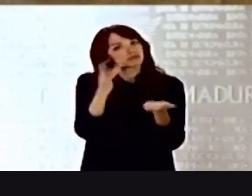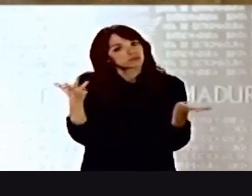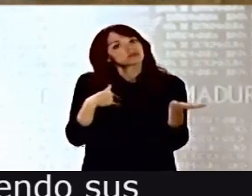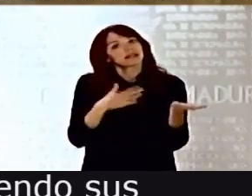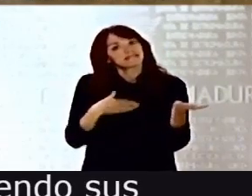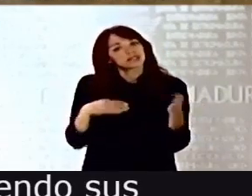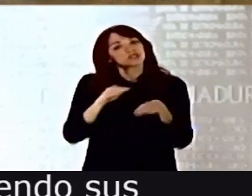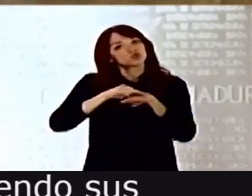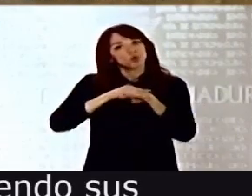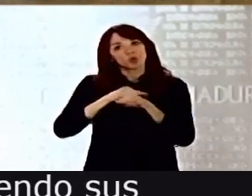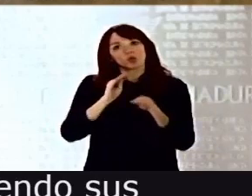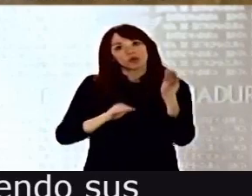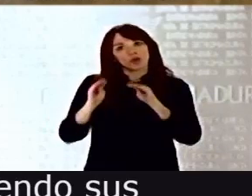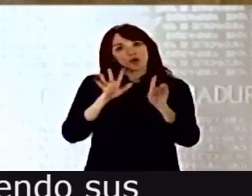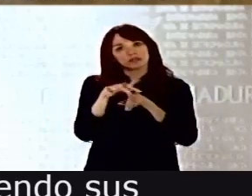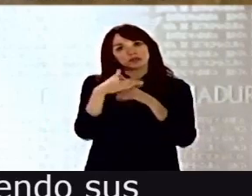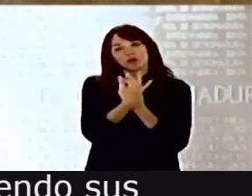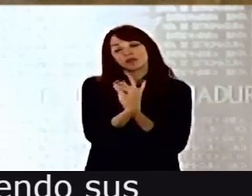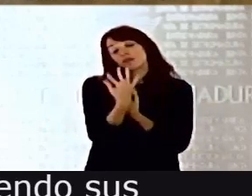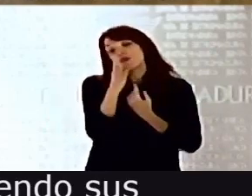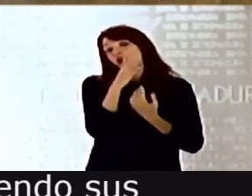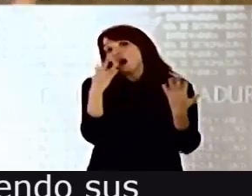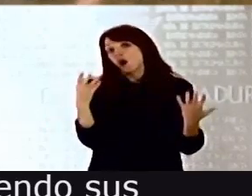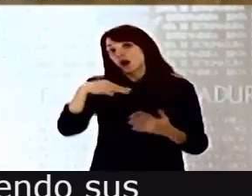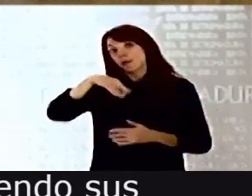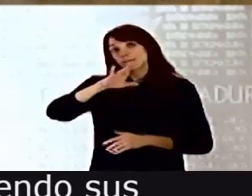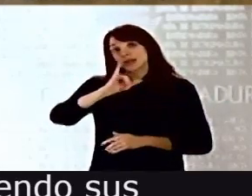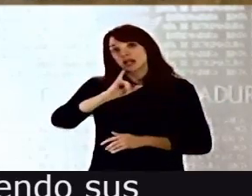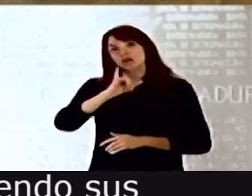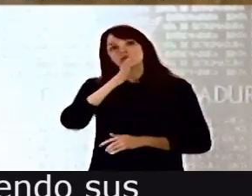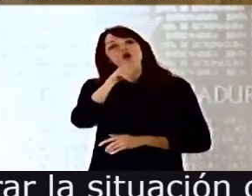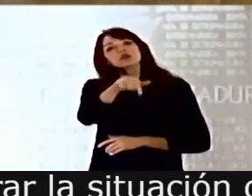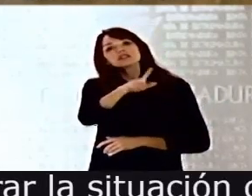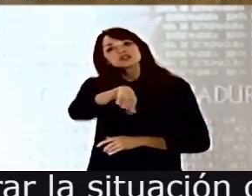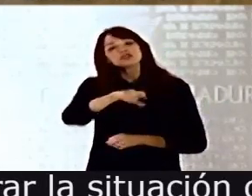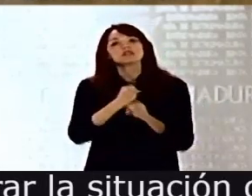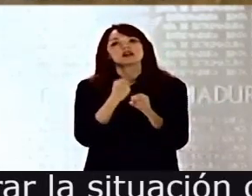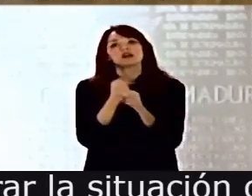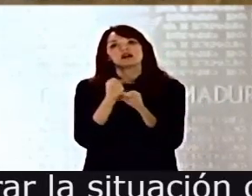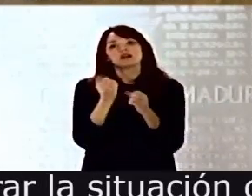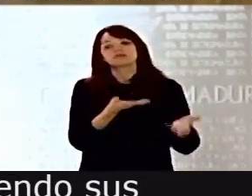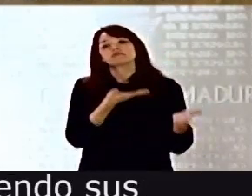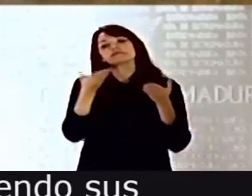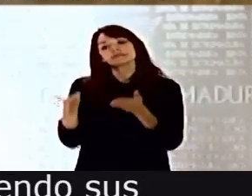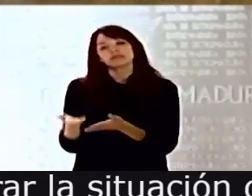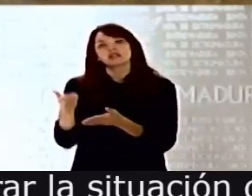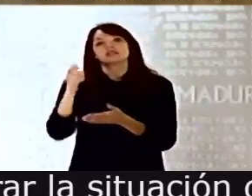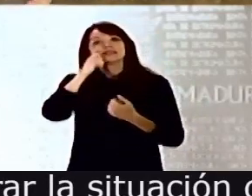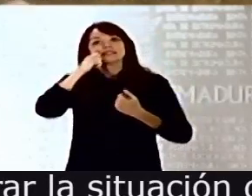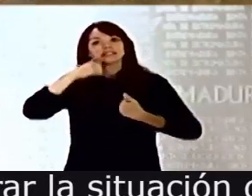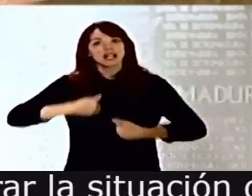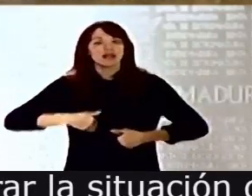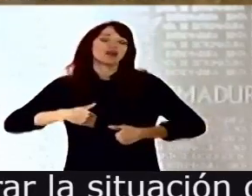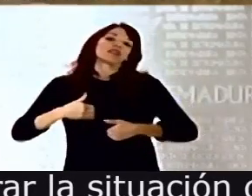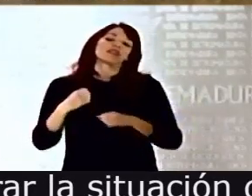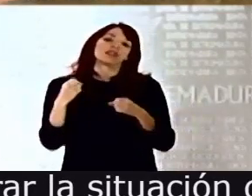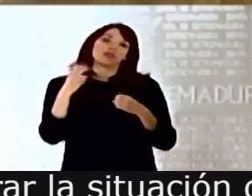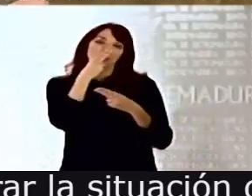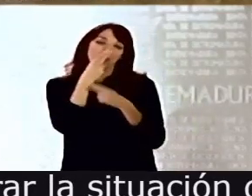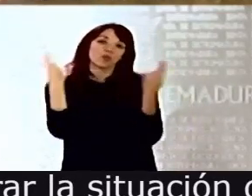en aras a mejorar la situación de los MIR, que también trabajan para nuestra sanidad pública, aunque están en